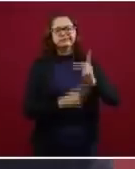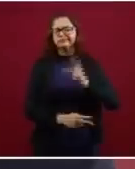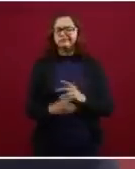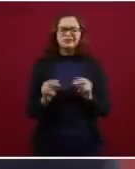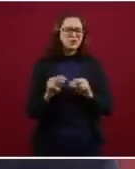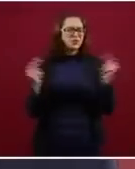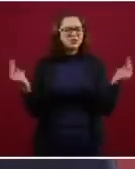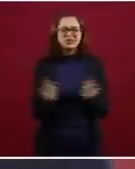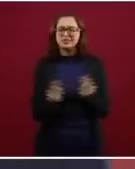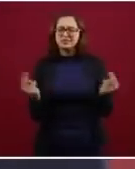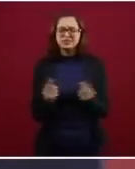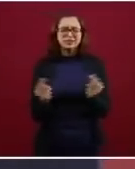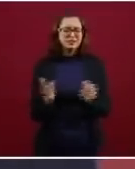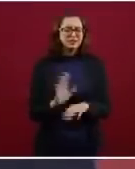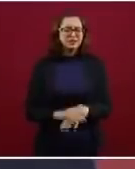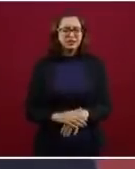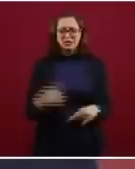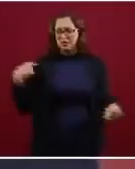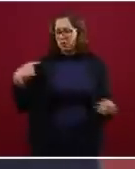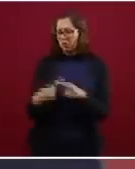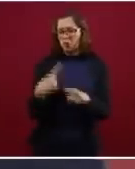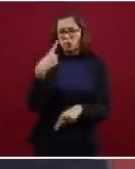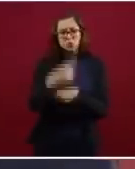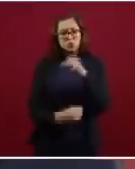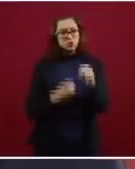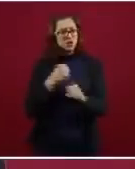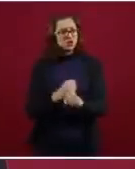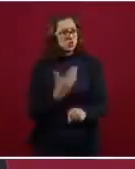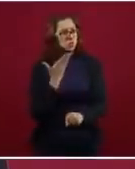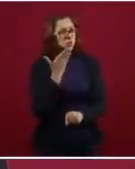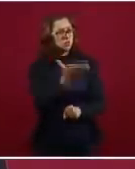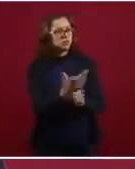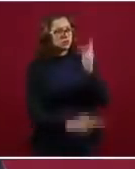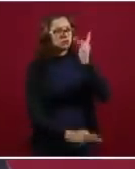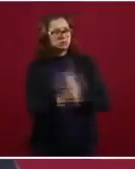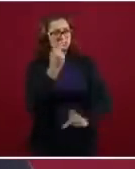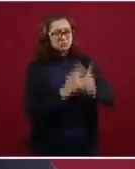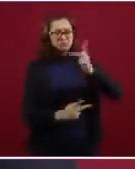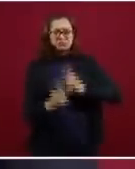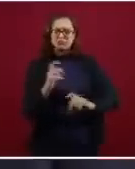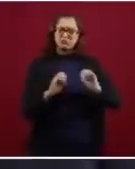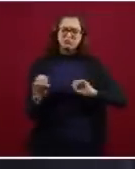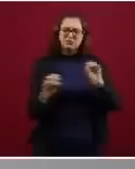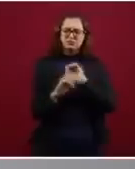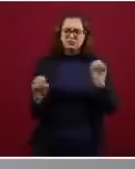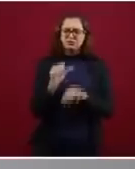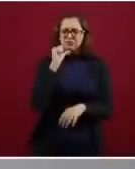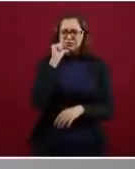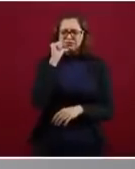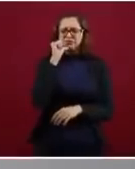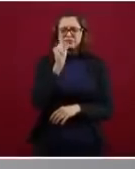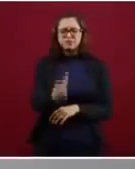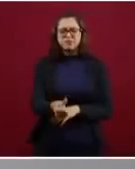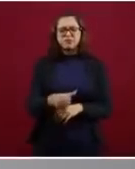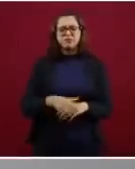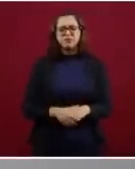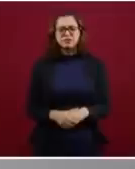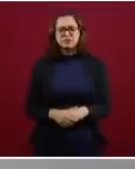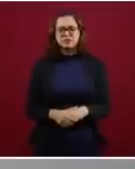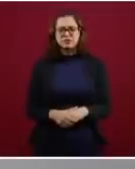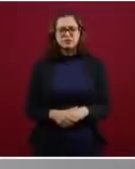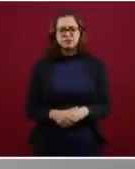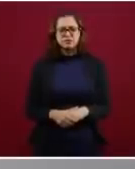No se ha endeudado al país, no se ha solicitado más